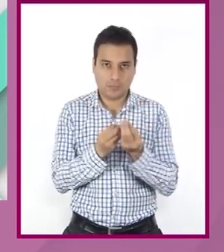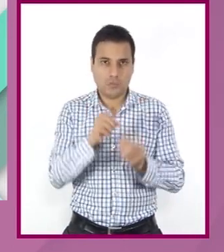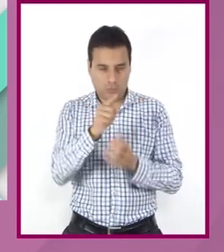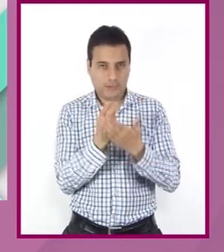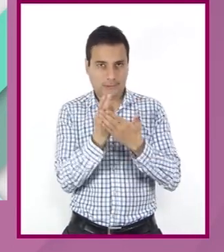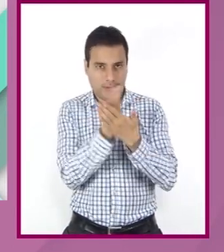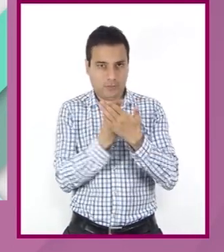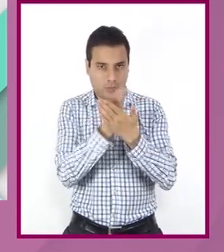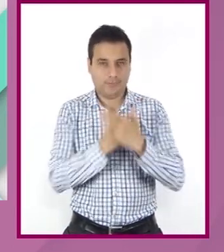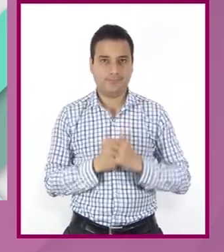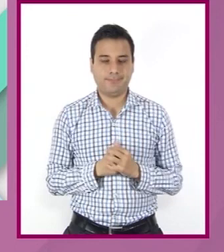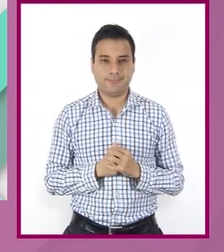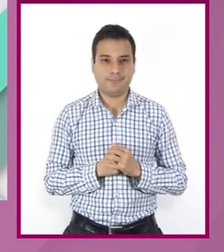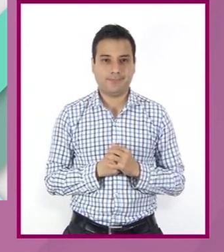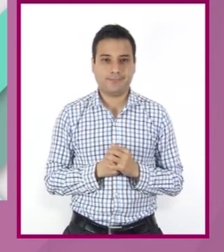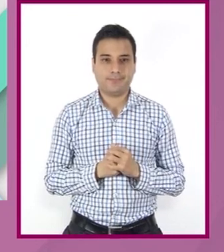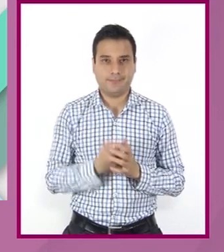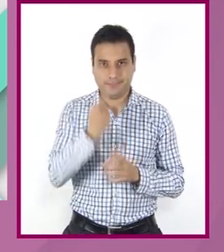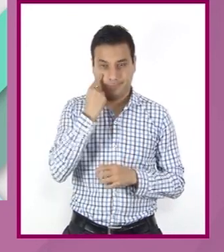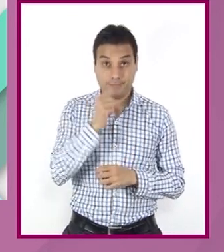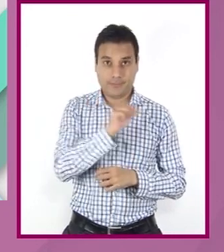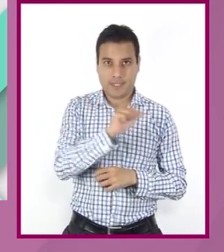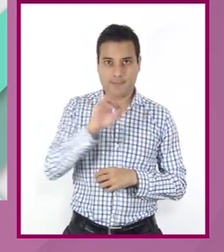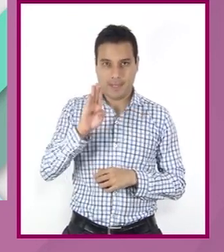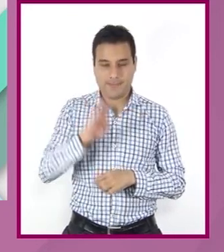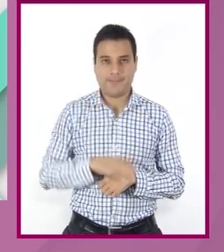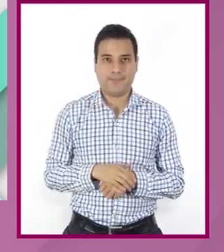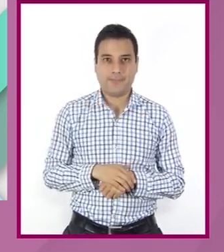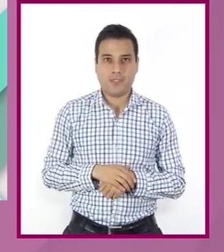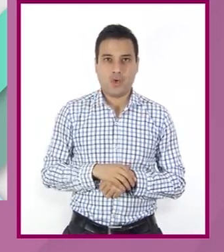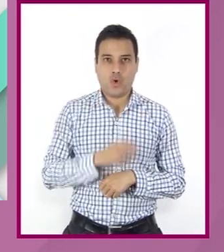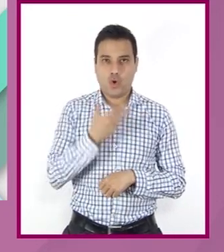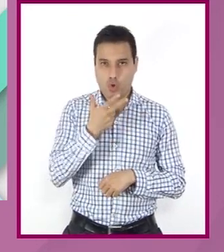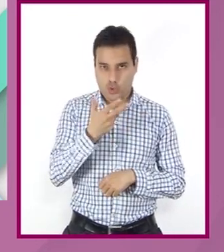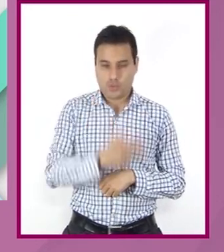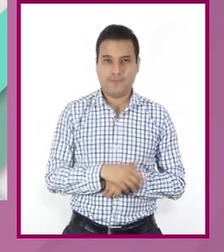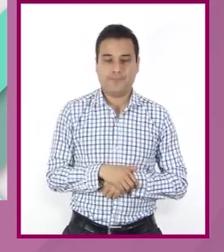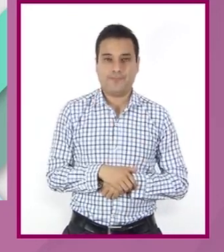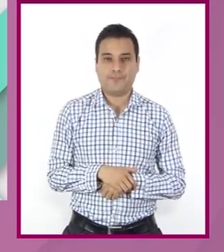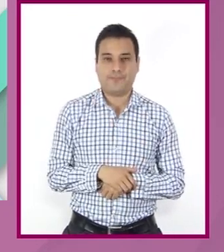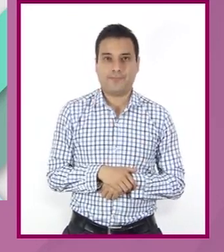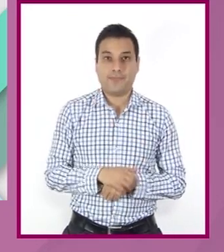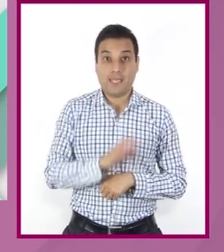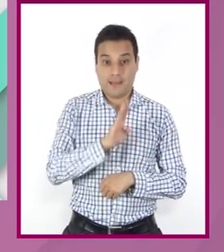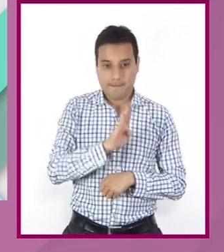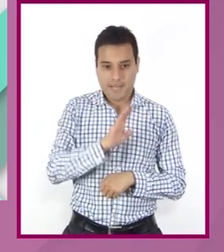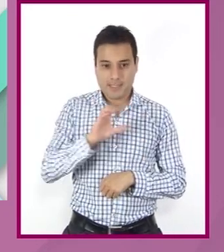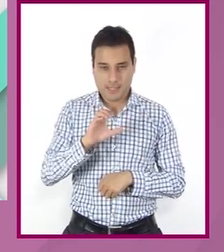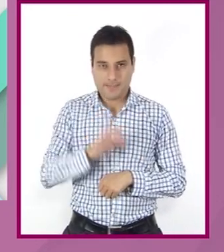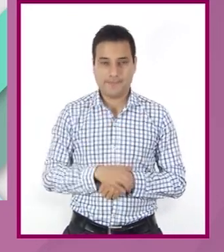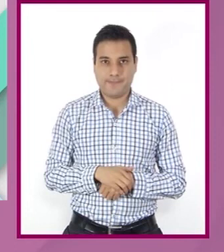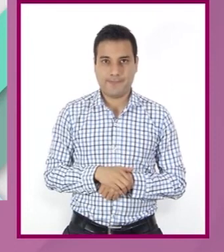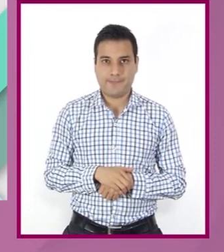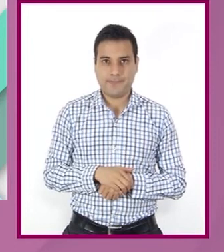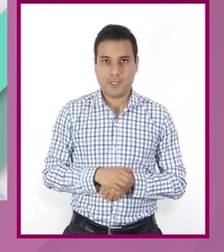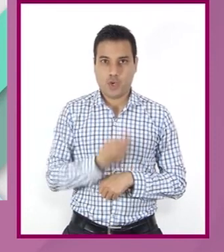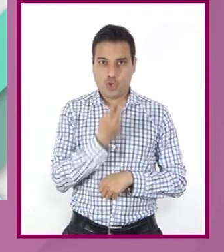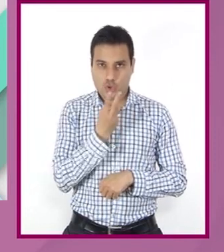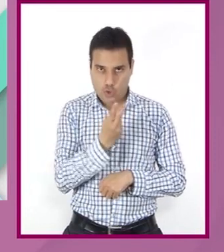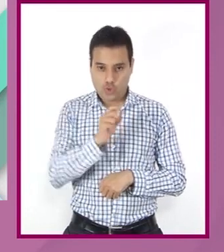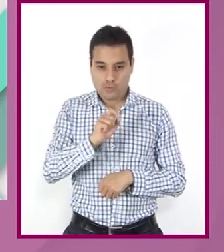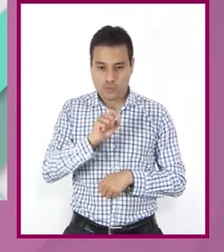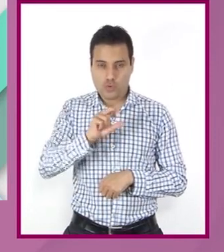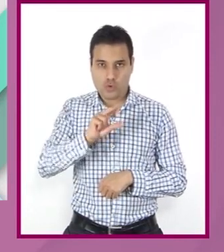y observen que la distancia del segmento AB es de 8 metros. La de BC es de